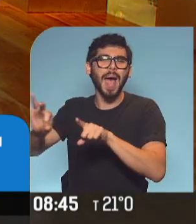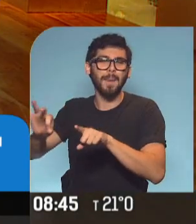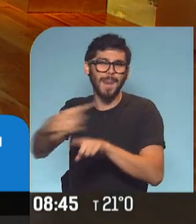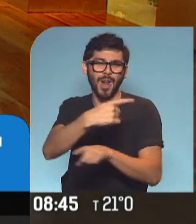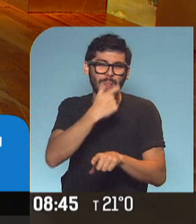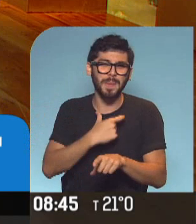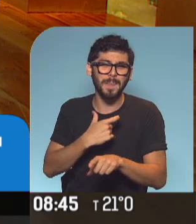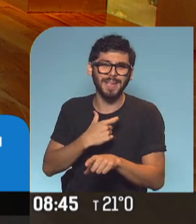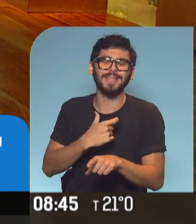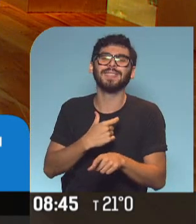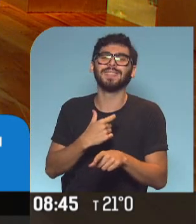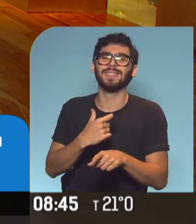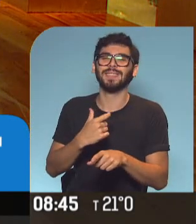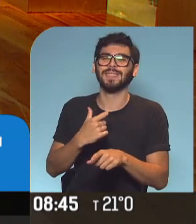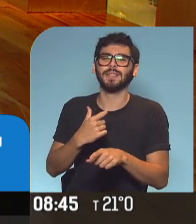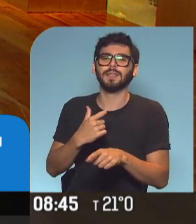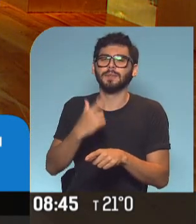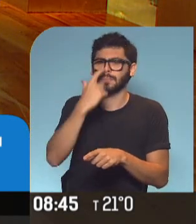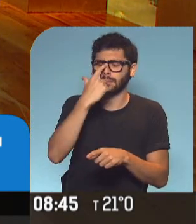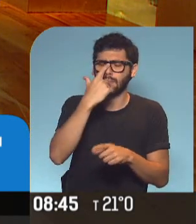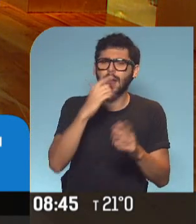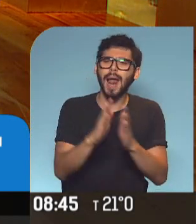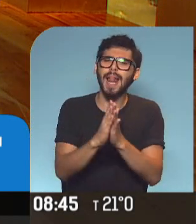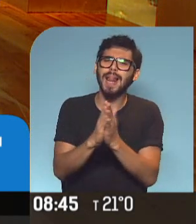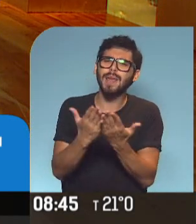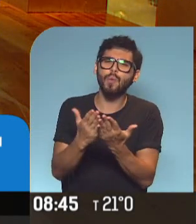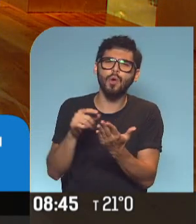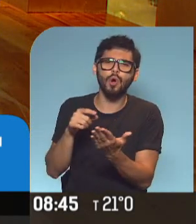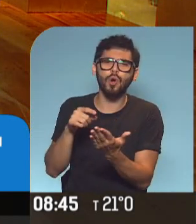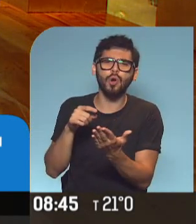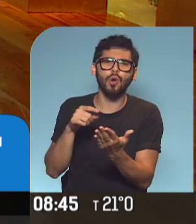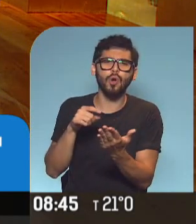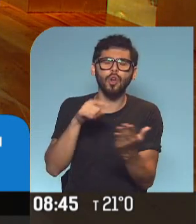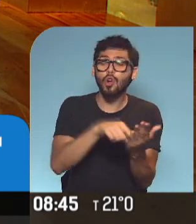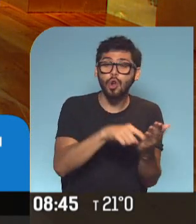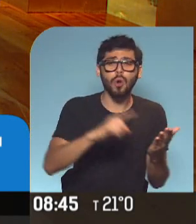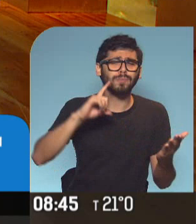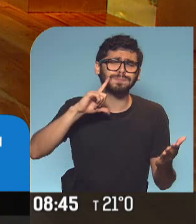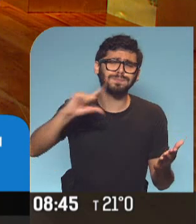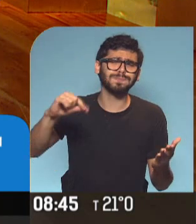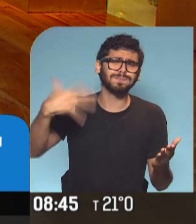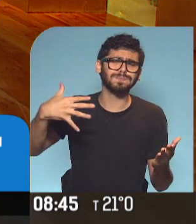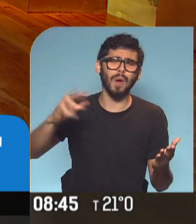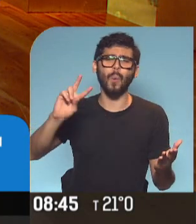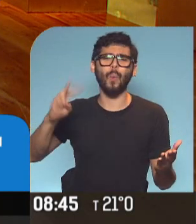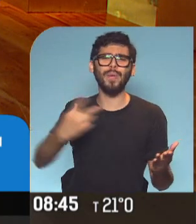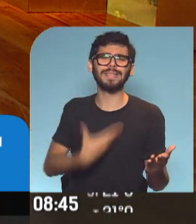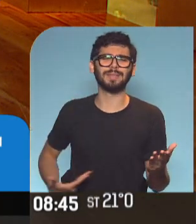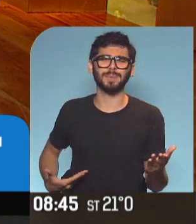de mauricio macri en ese libro hay fuertes críticas básicamente hacia la vicepresidenta no hacia el presidente